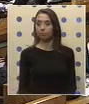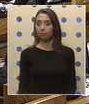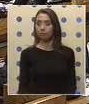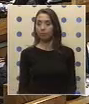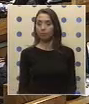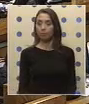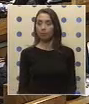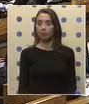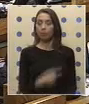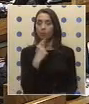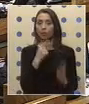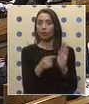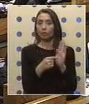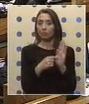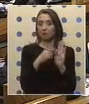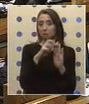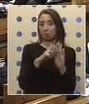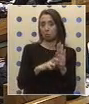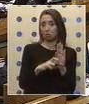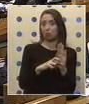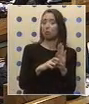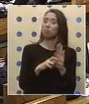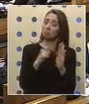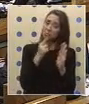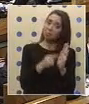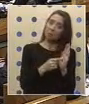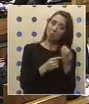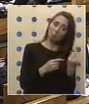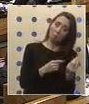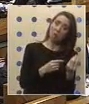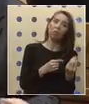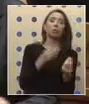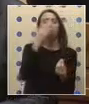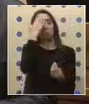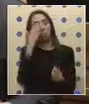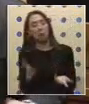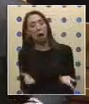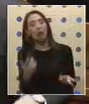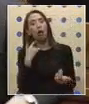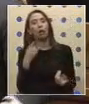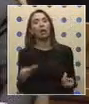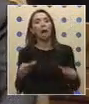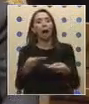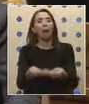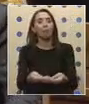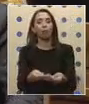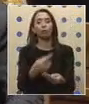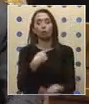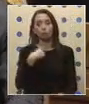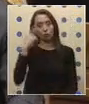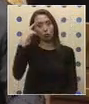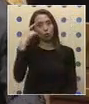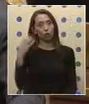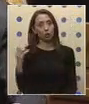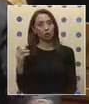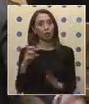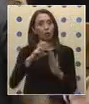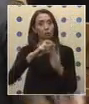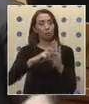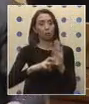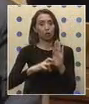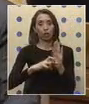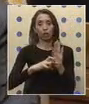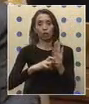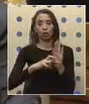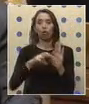Este es de esos proyectos que uno dice, es bueno, es malo, ¿qué aporta? Yo la verdad que creo que el proyecto, si hubiera que